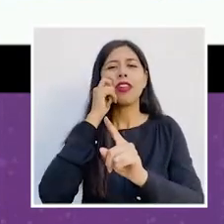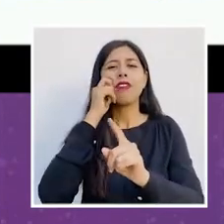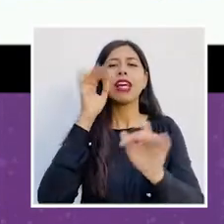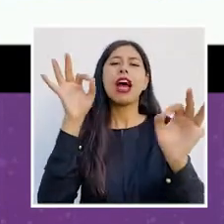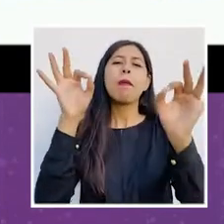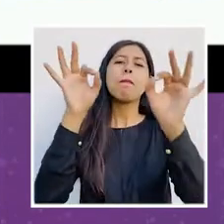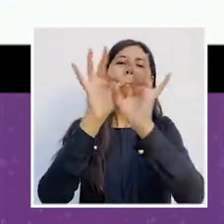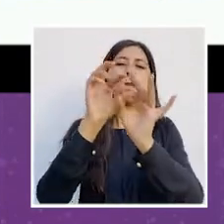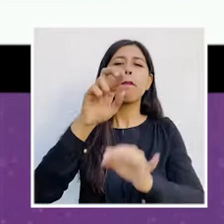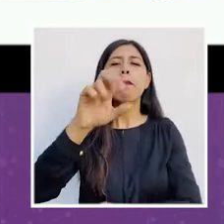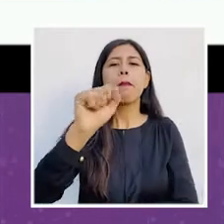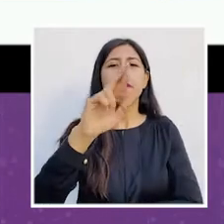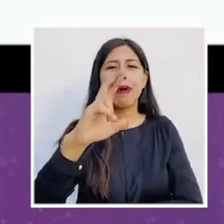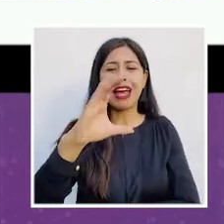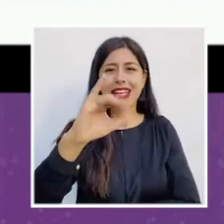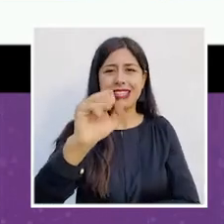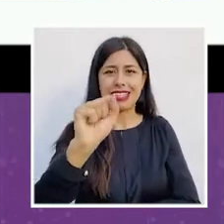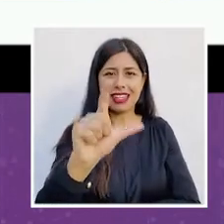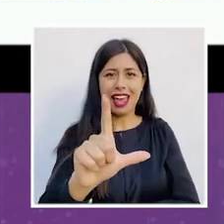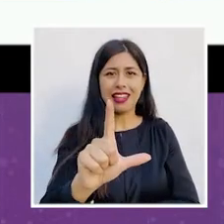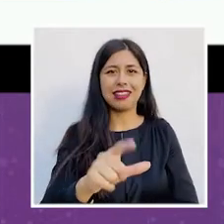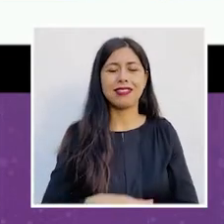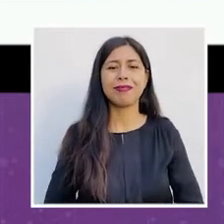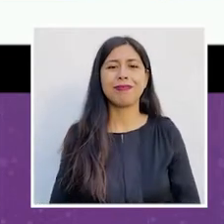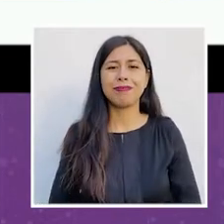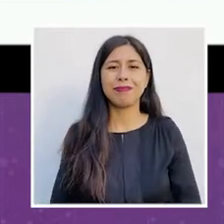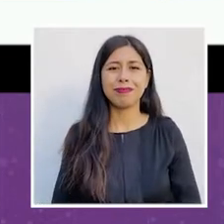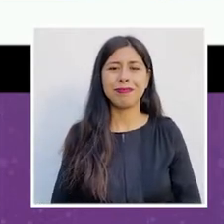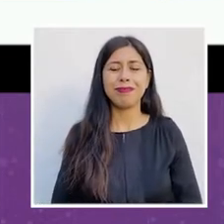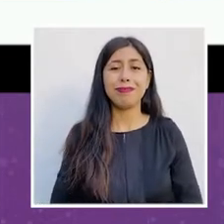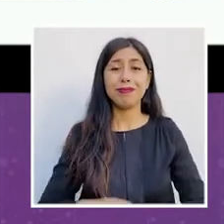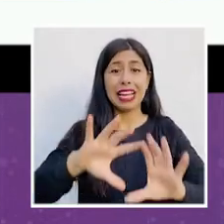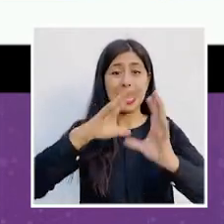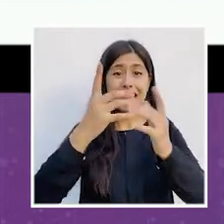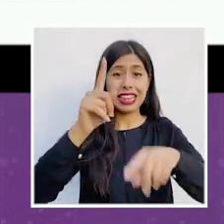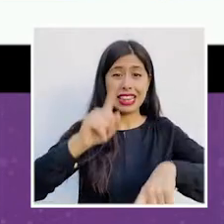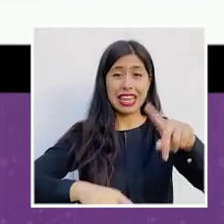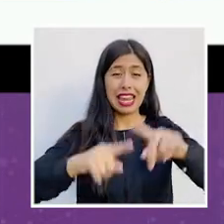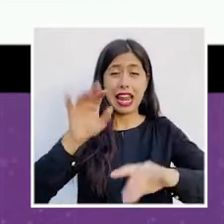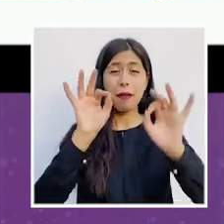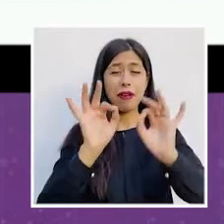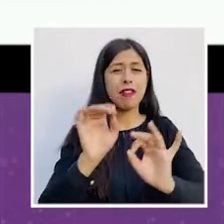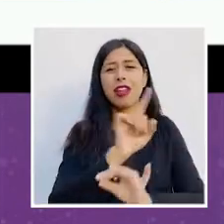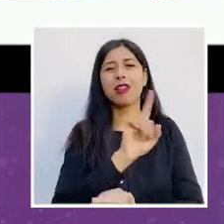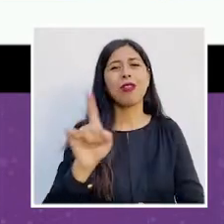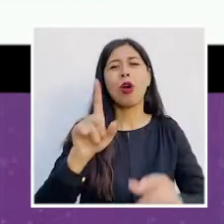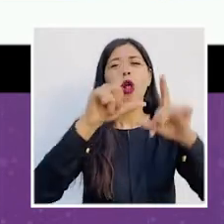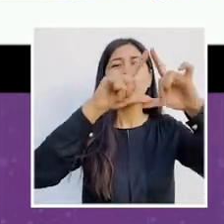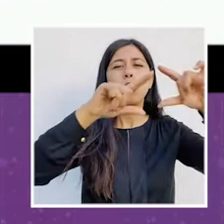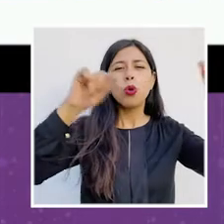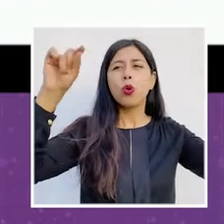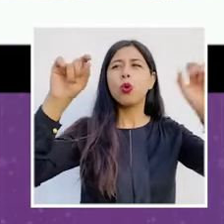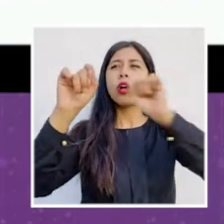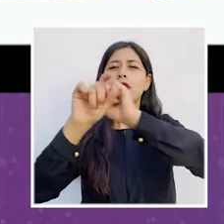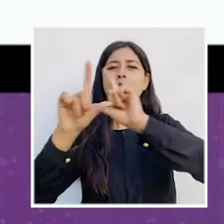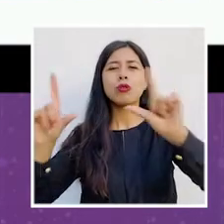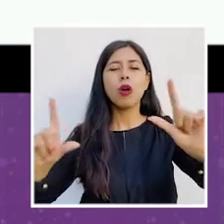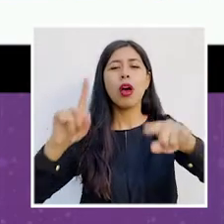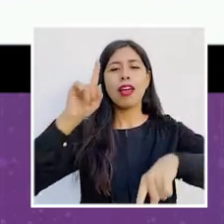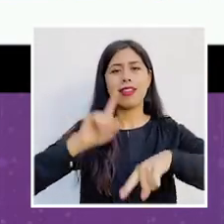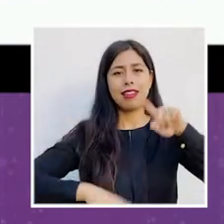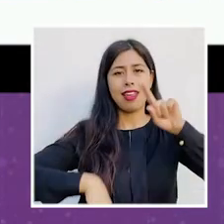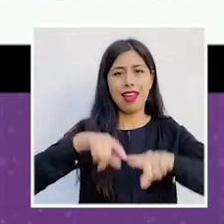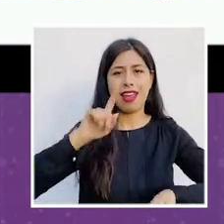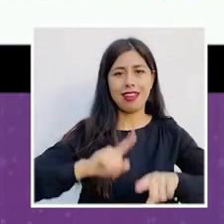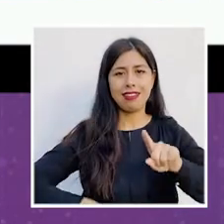el eclipse parcial. Desde esos puntos en la Tierra, la alineación no es perfecta entre la Luna, el Sol y la